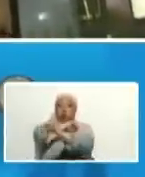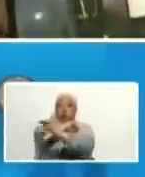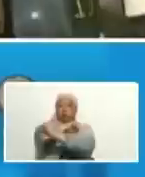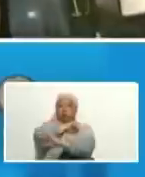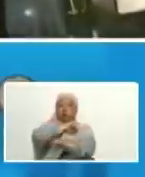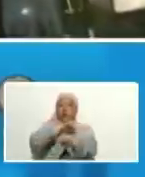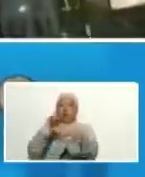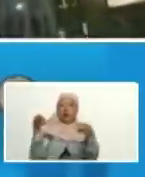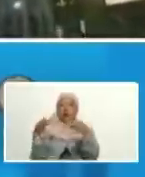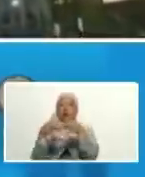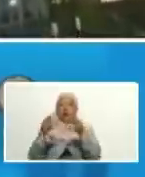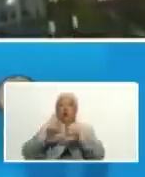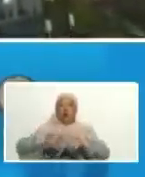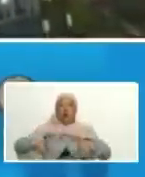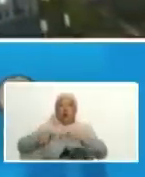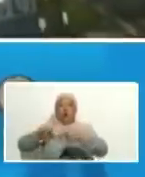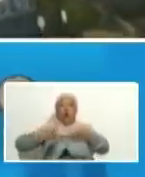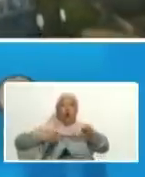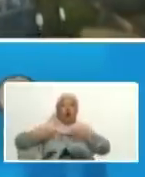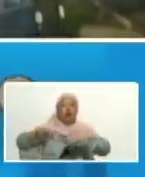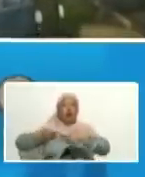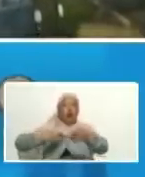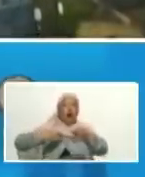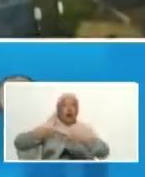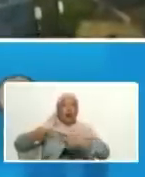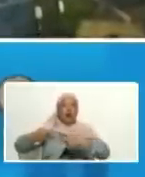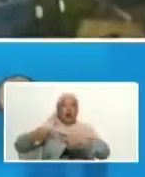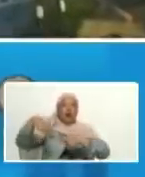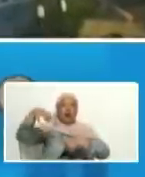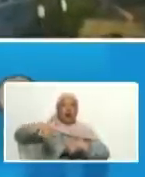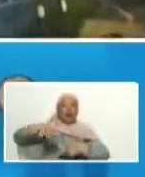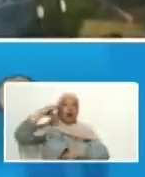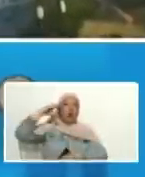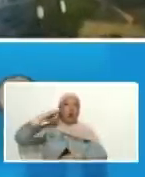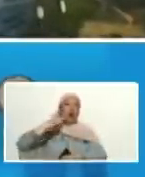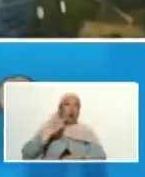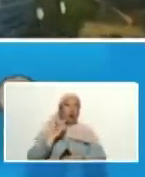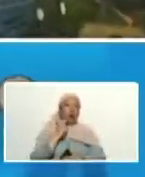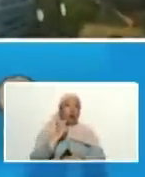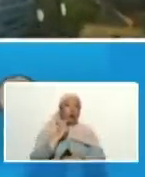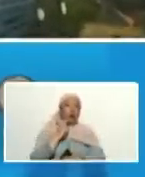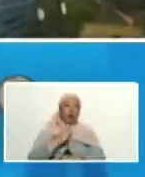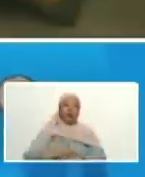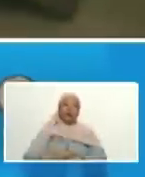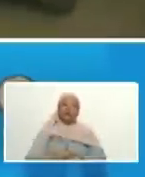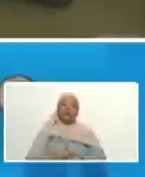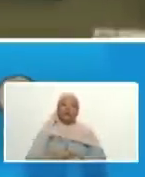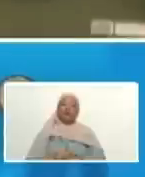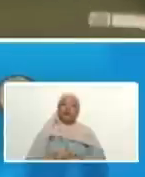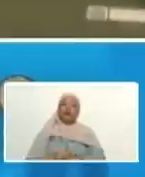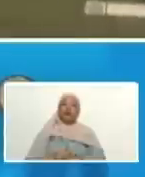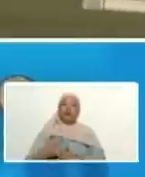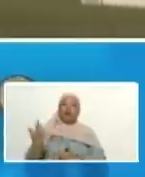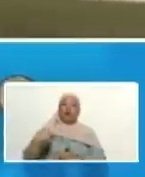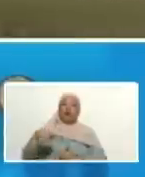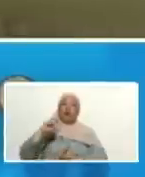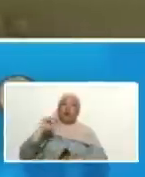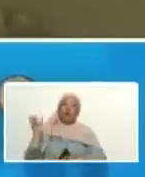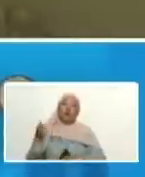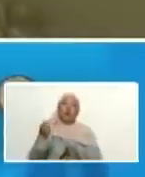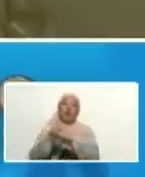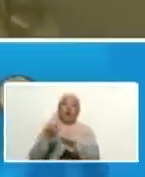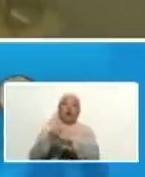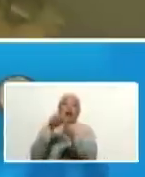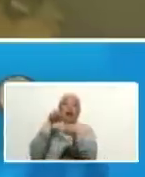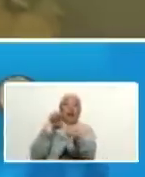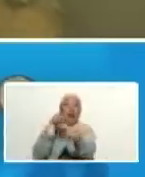controlar el territorio y la población en el estado Bolívar. La operación Guará en Delta